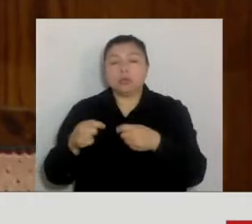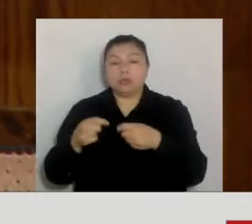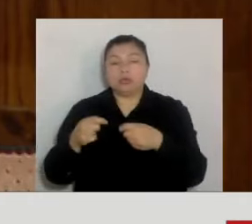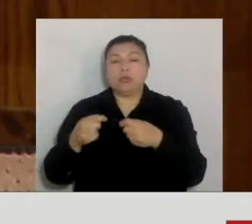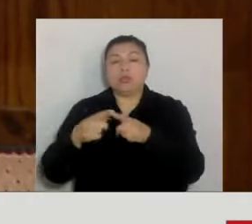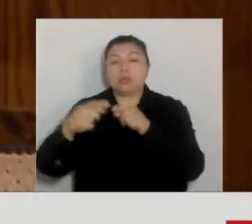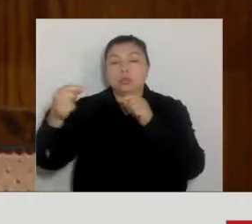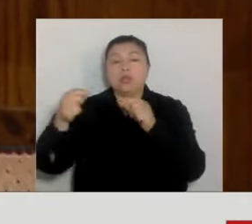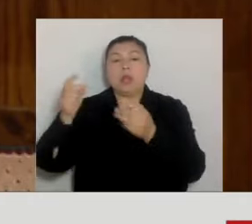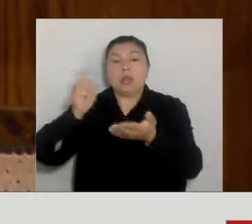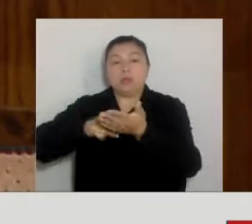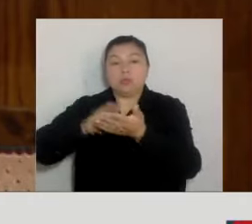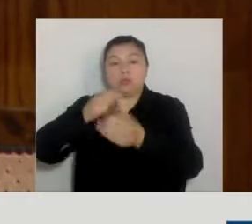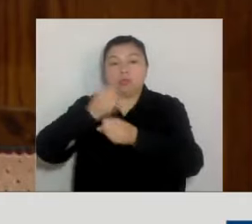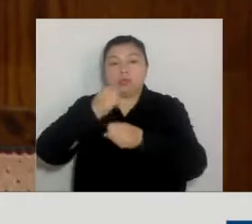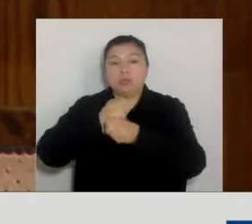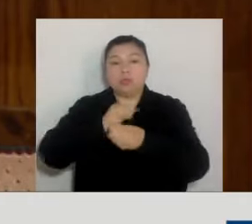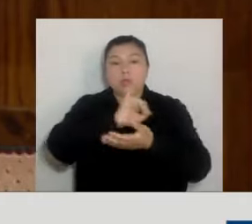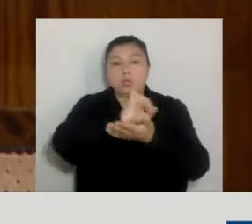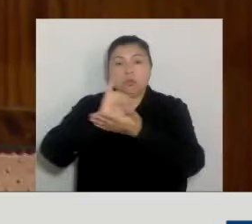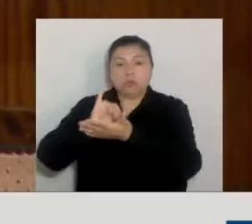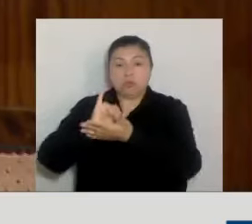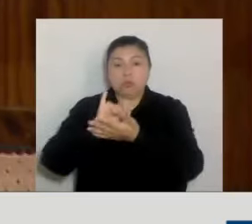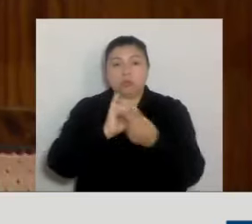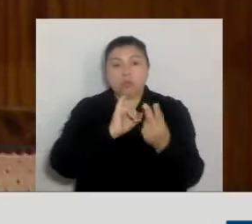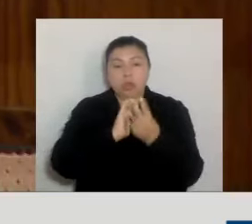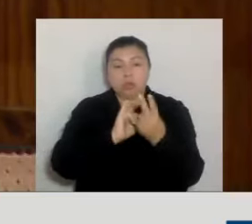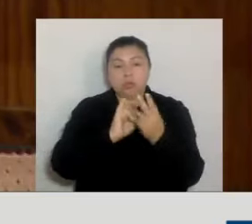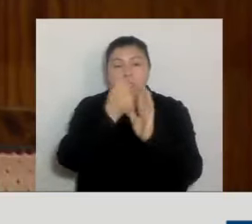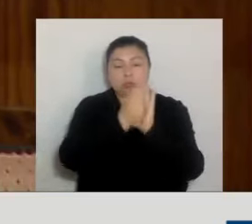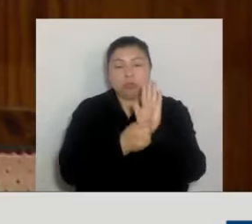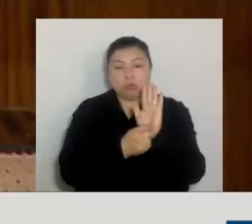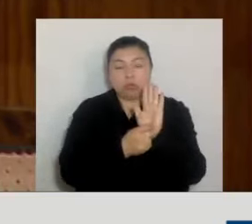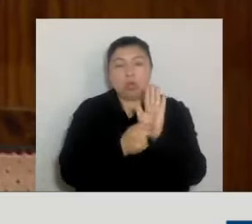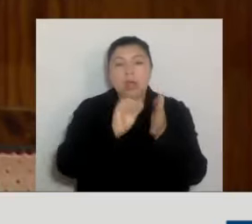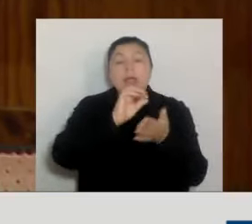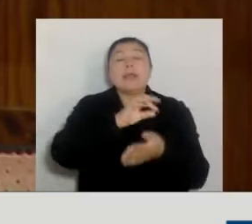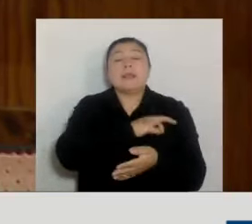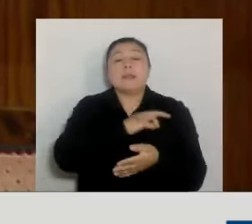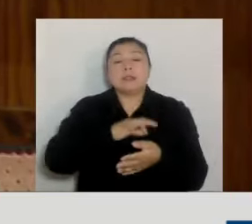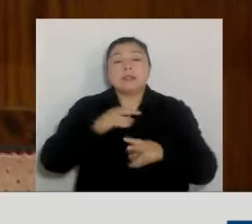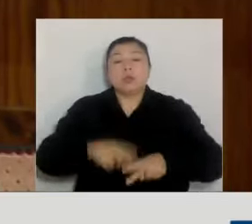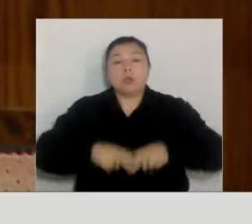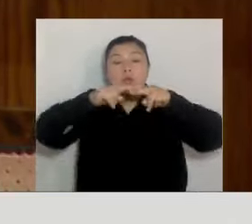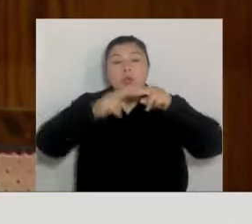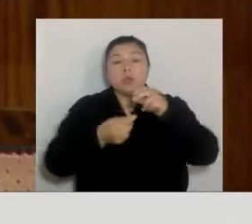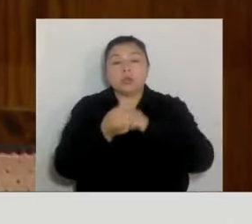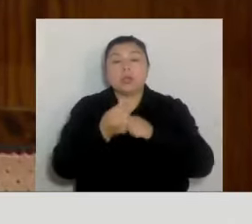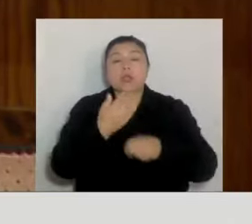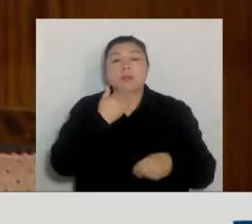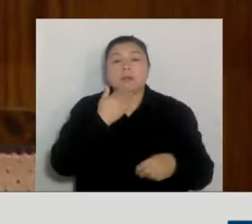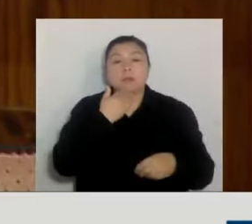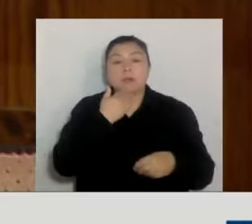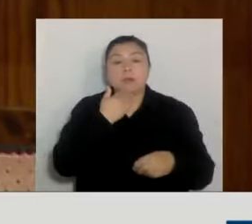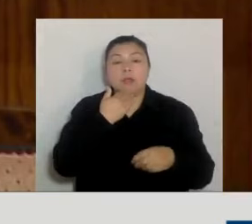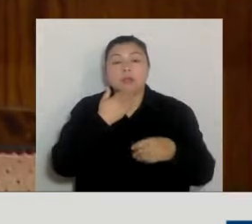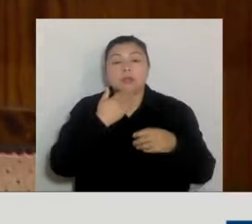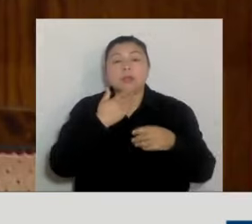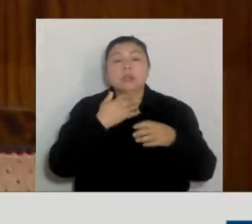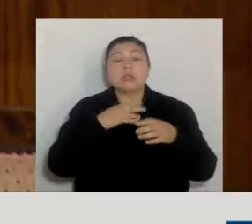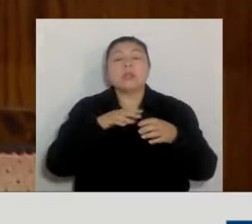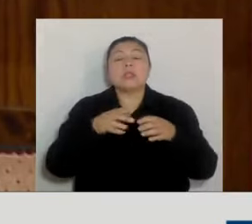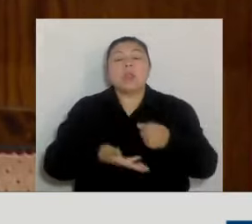ambas instituciones incorporadas actualmente en el presupuesto del Ministerio de Hacienda se transferirán también sus recursos vigentes